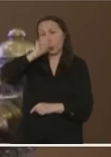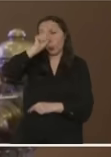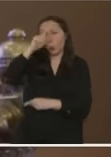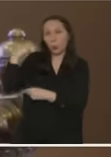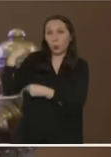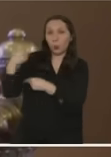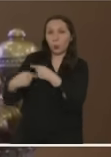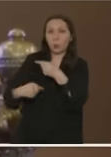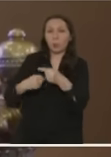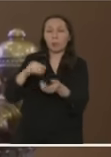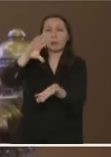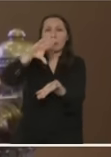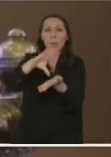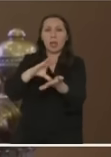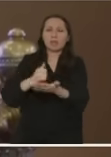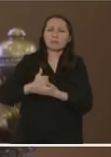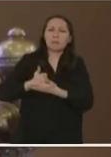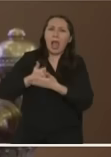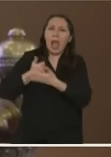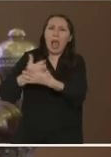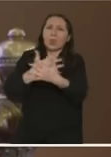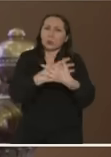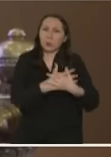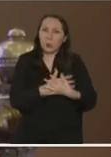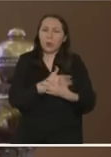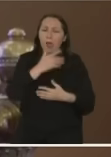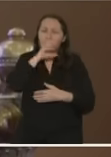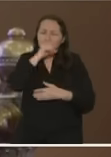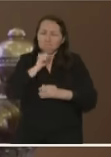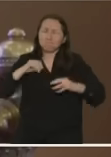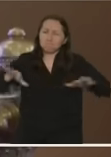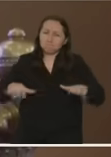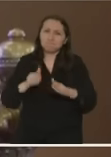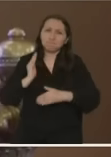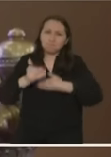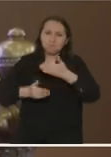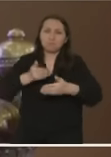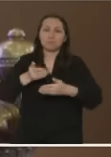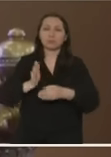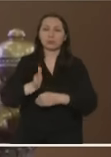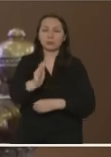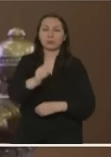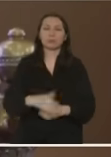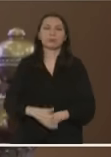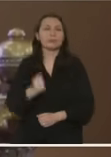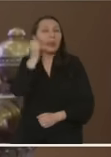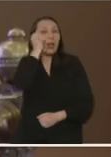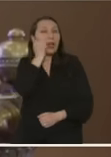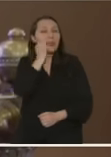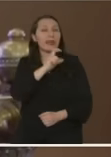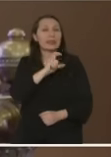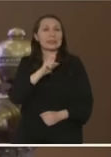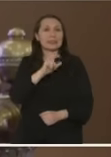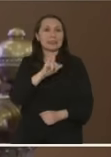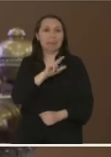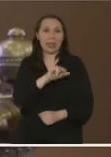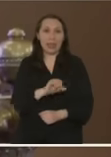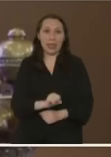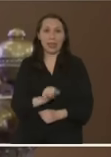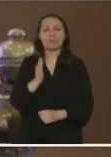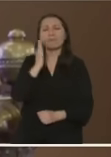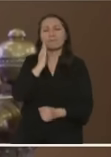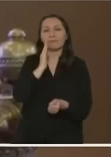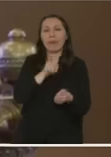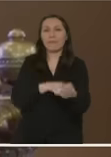tradición de país solidario y resiliente. Querida Cecilia,